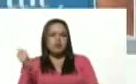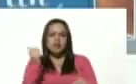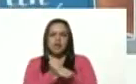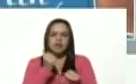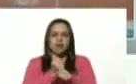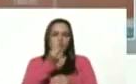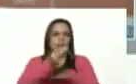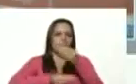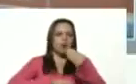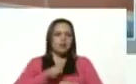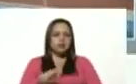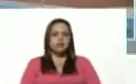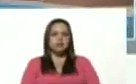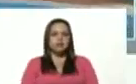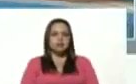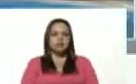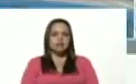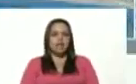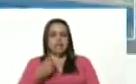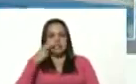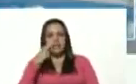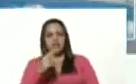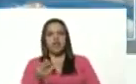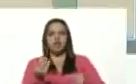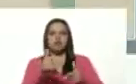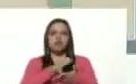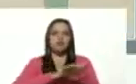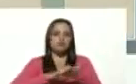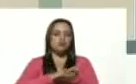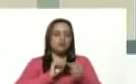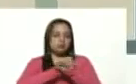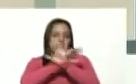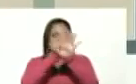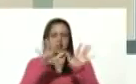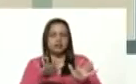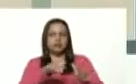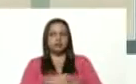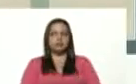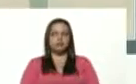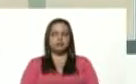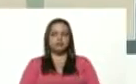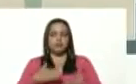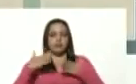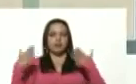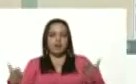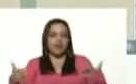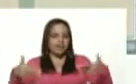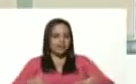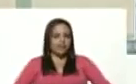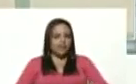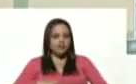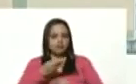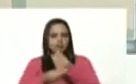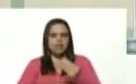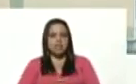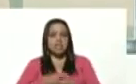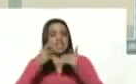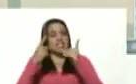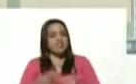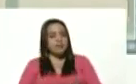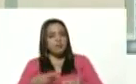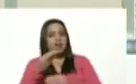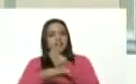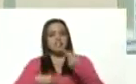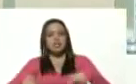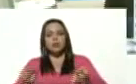hacen, se vea en resultados concretos. Un gran esfuerzo. Y así debemos, mira,